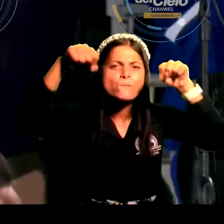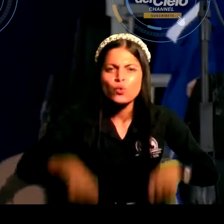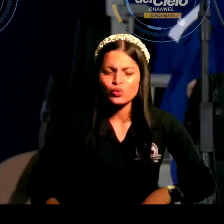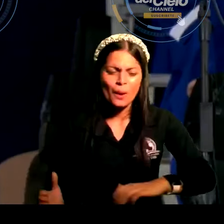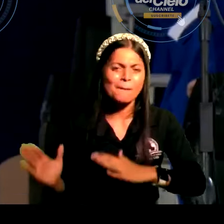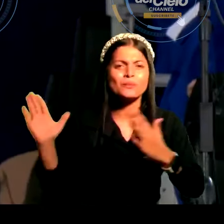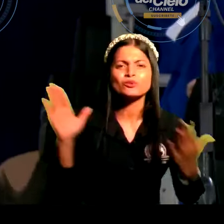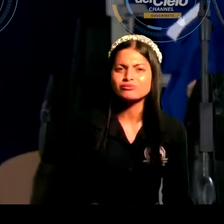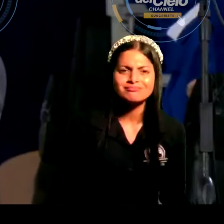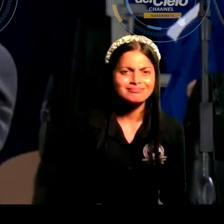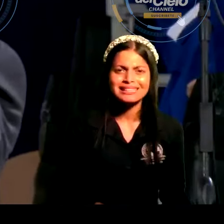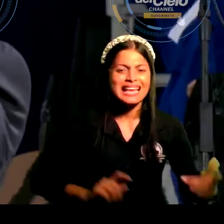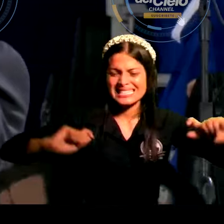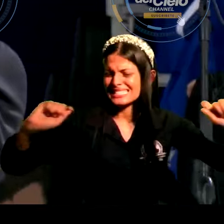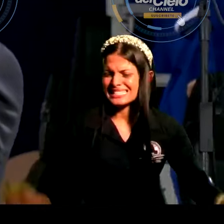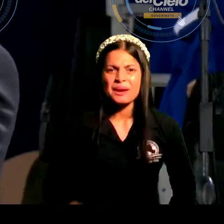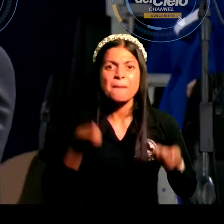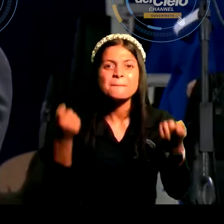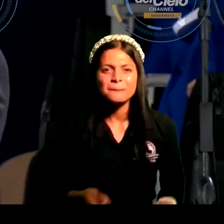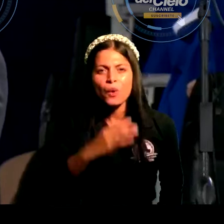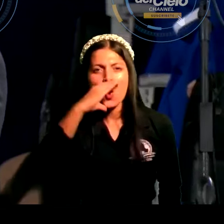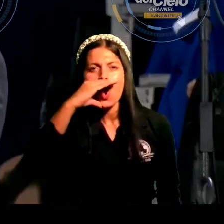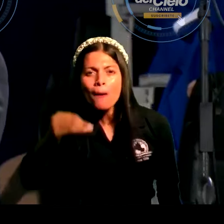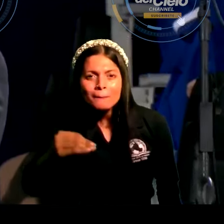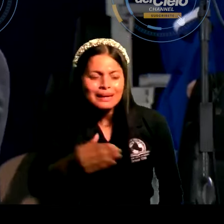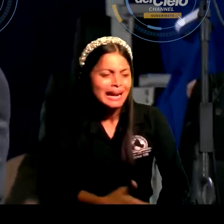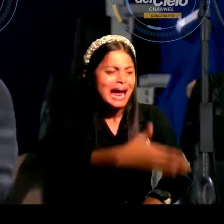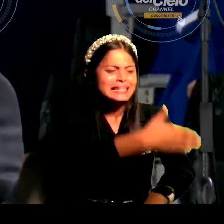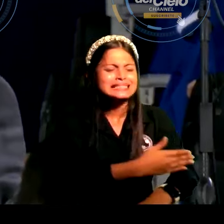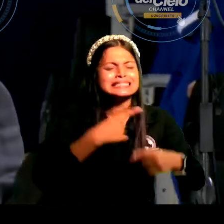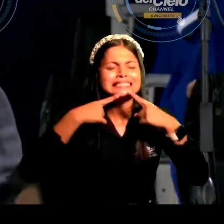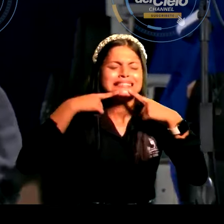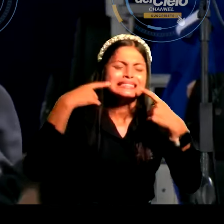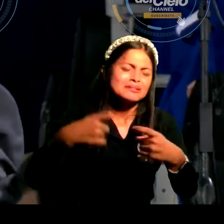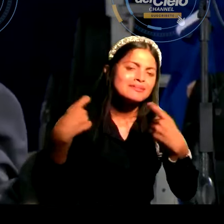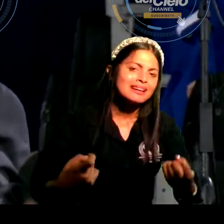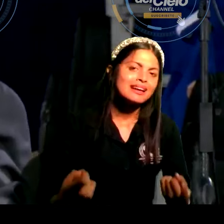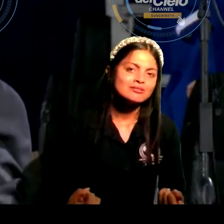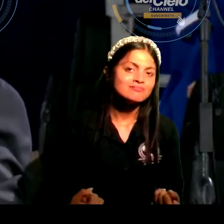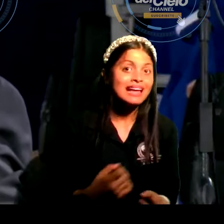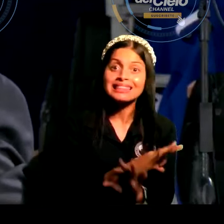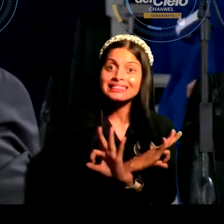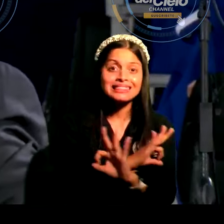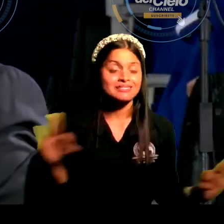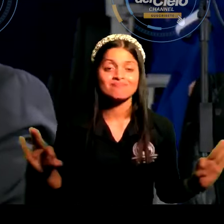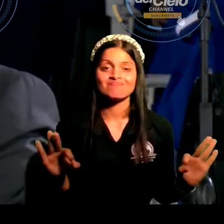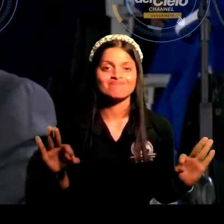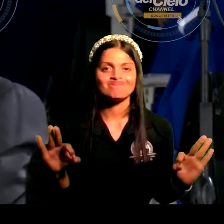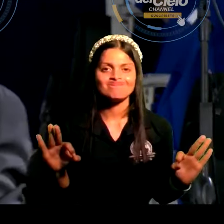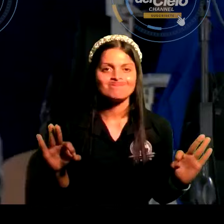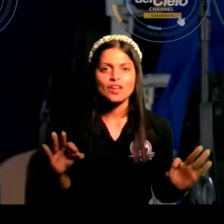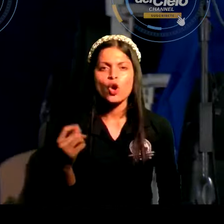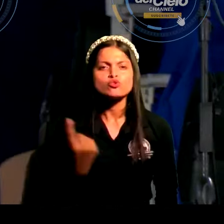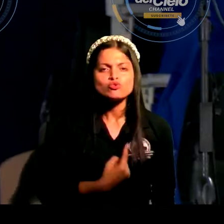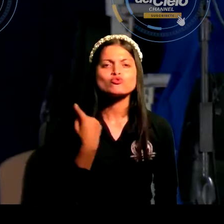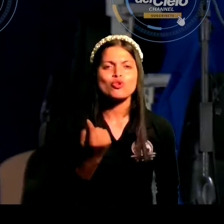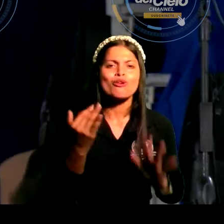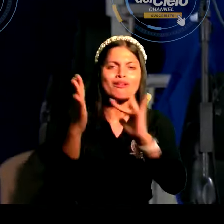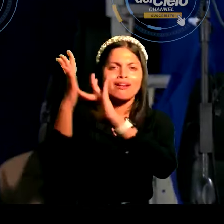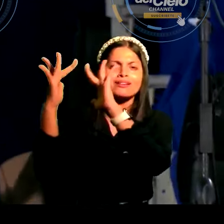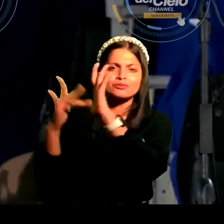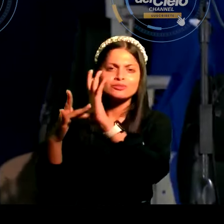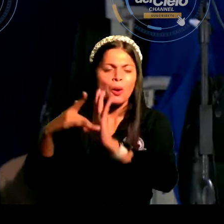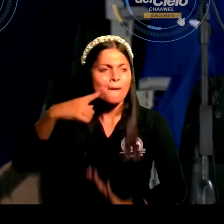al hombre de esa miseria. No había nadie. Dios buscó entre los